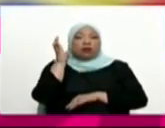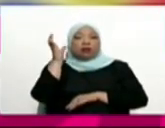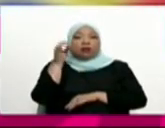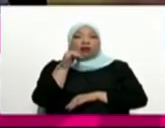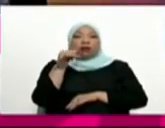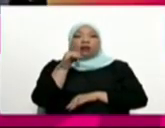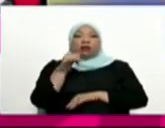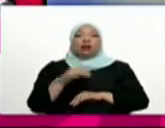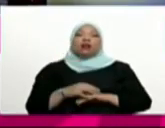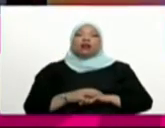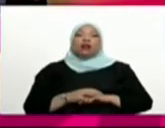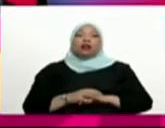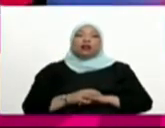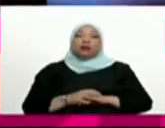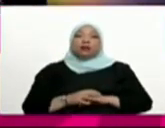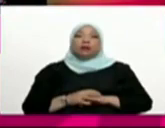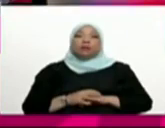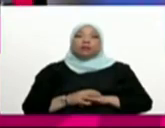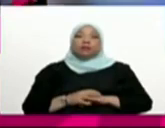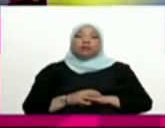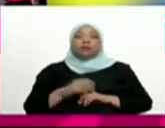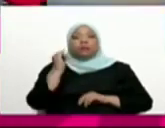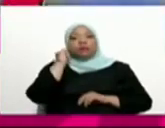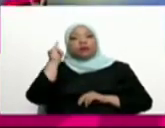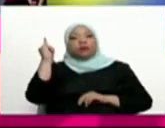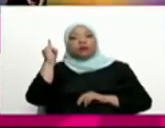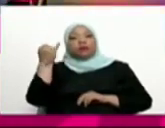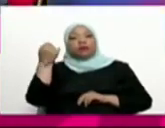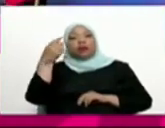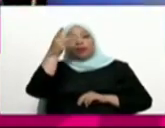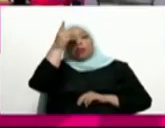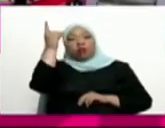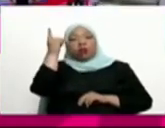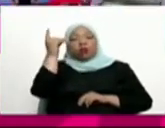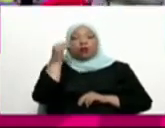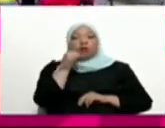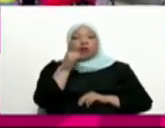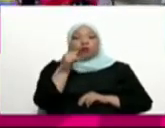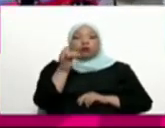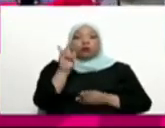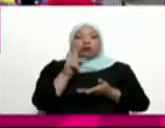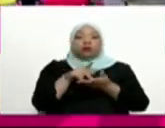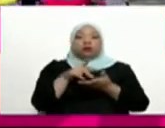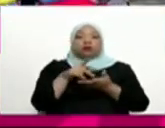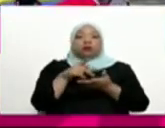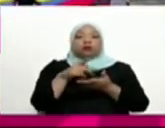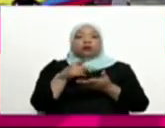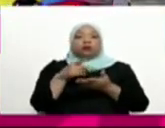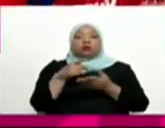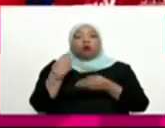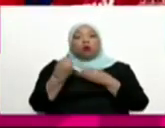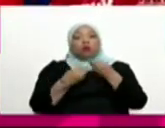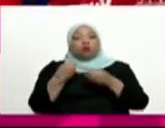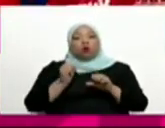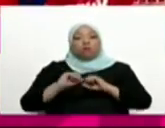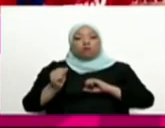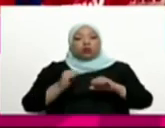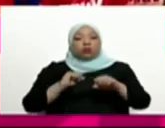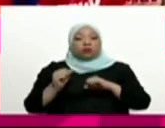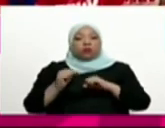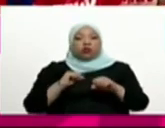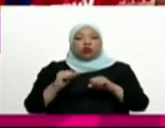Y esto que... esto fue una idea de Diosdado. Esta cosa de hacer las movilizaciones